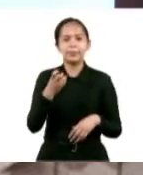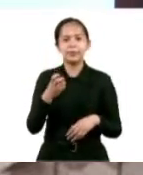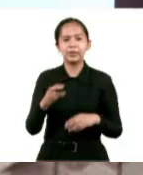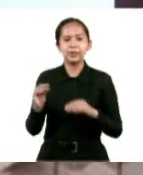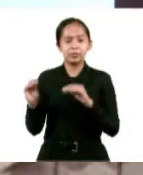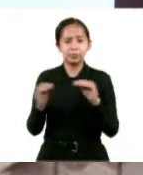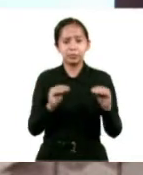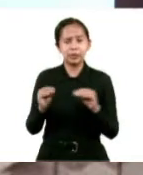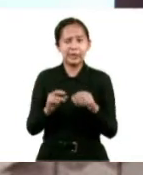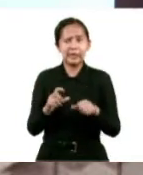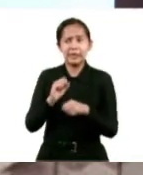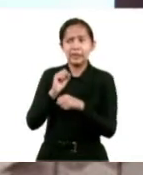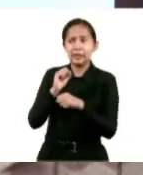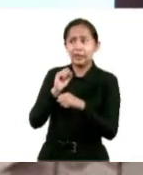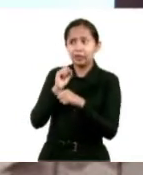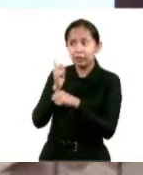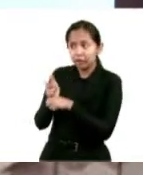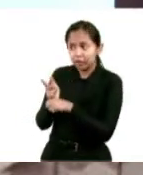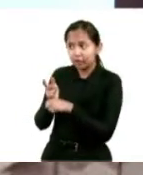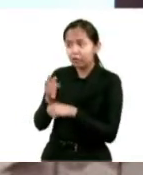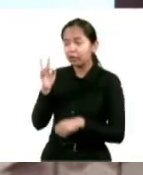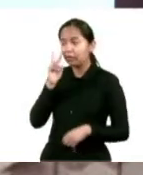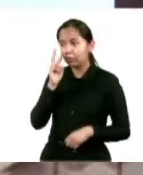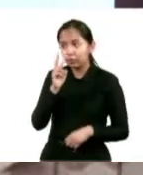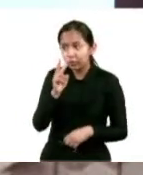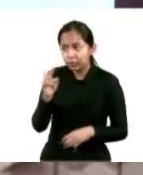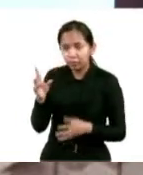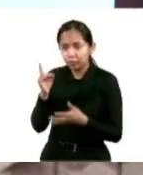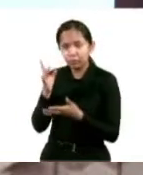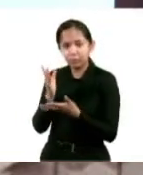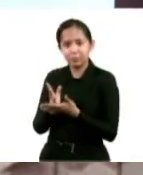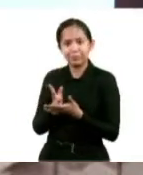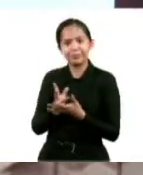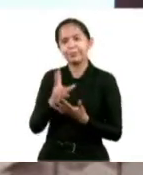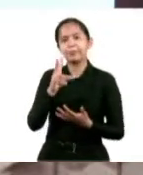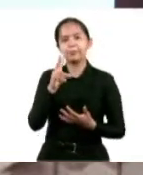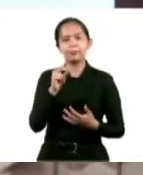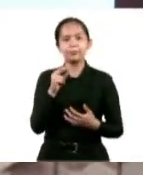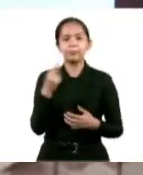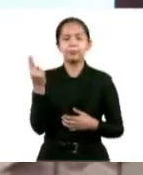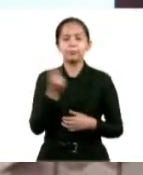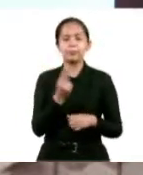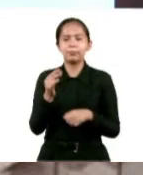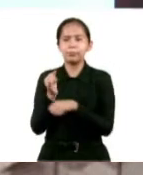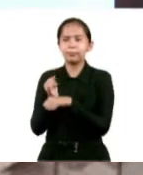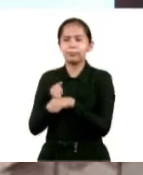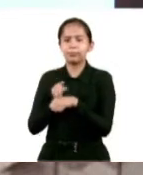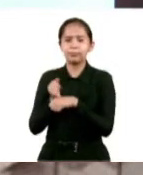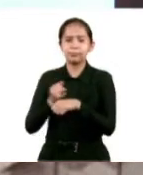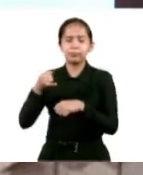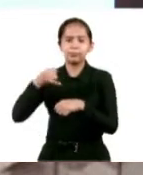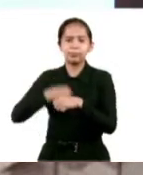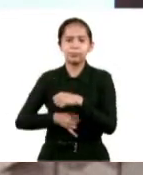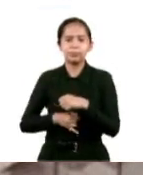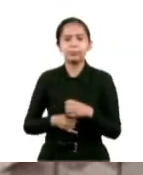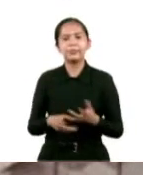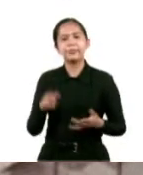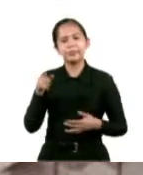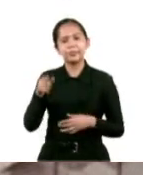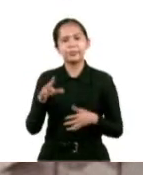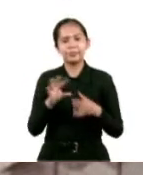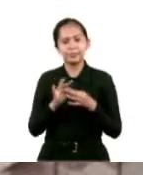eran detectables en una inspección visual simple. Página 5 romanos, séptimo